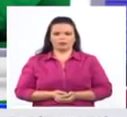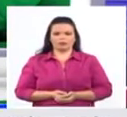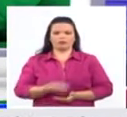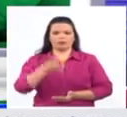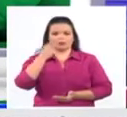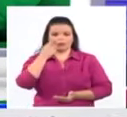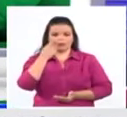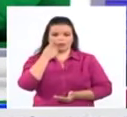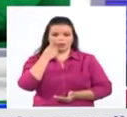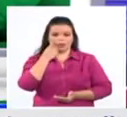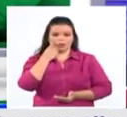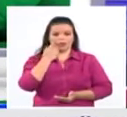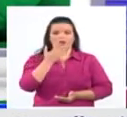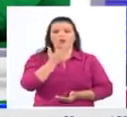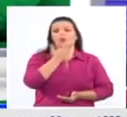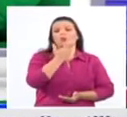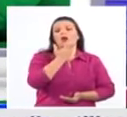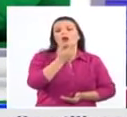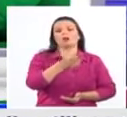de casos diagnosticados,